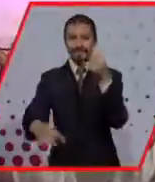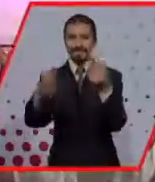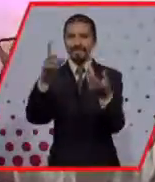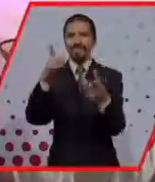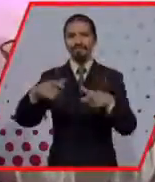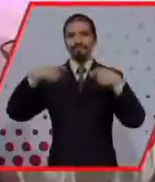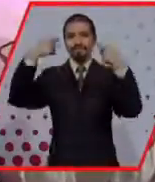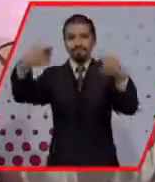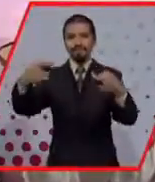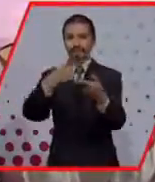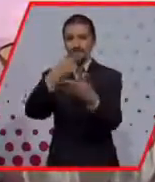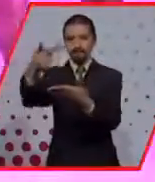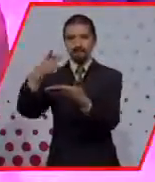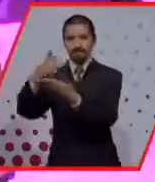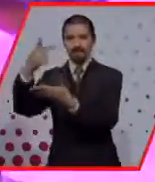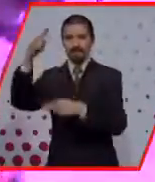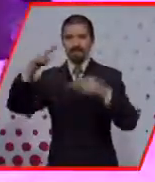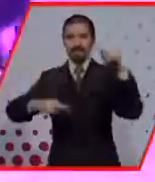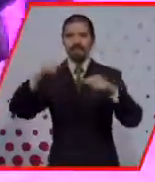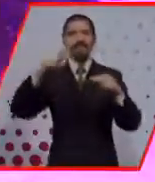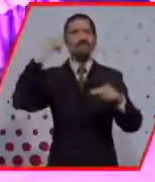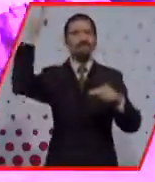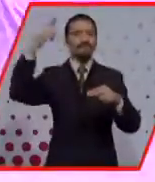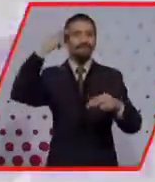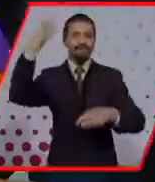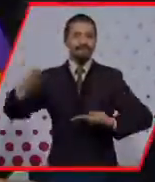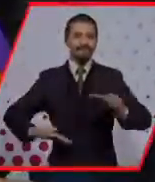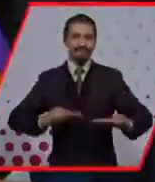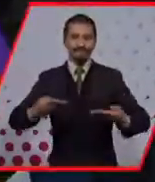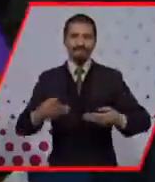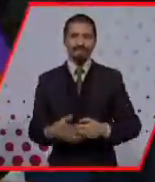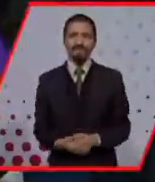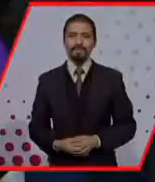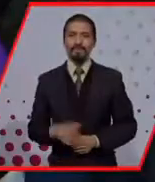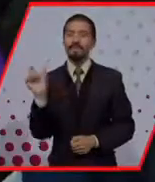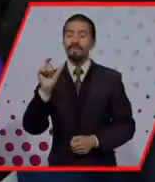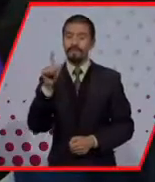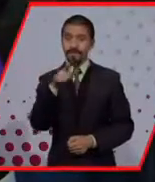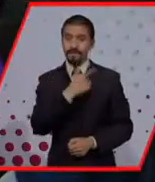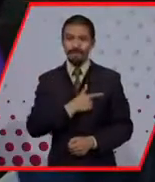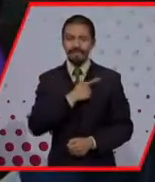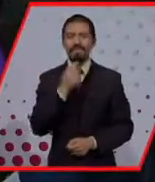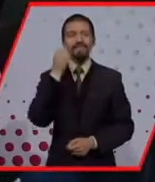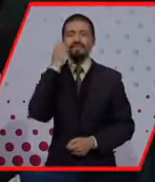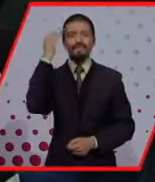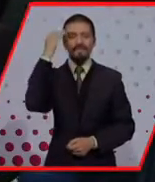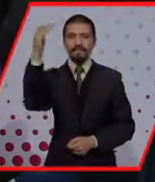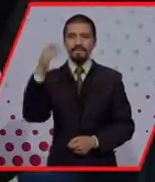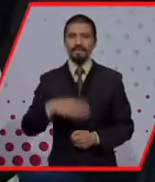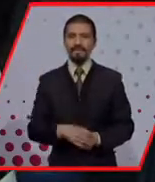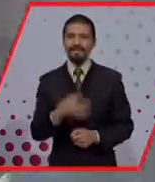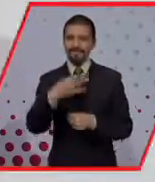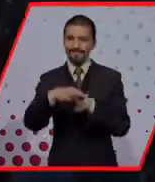las diversas categorías como los reyes del huapango cuando te gusta no importa cuánto tiempo sea